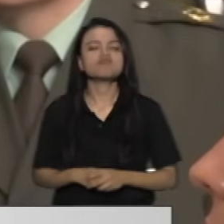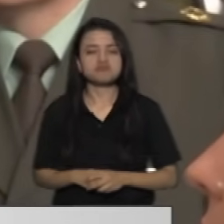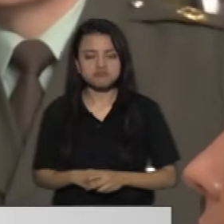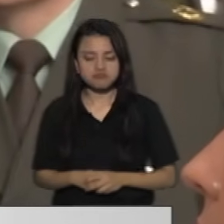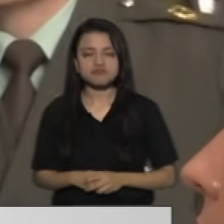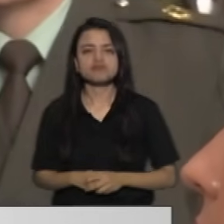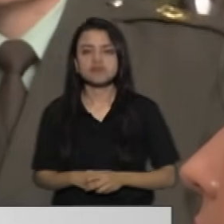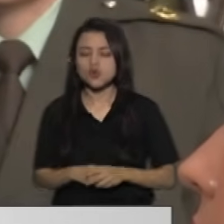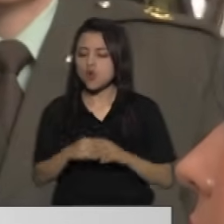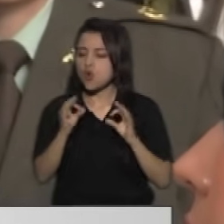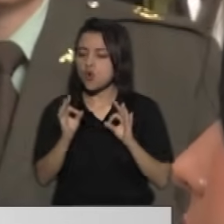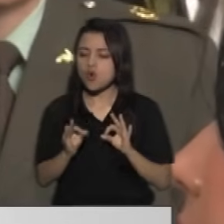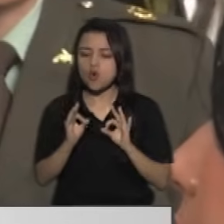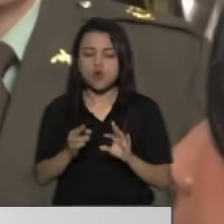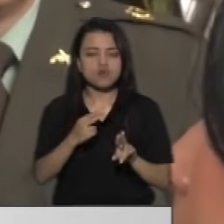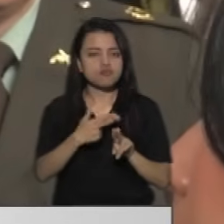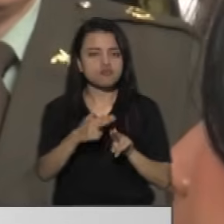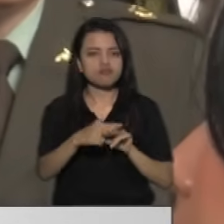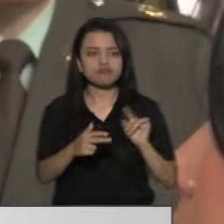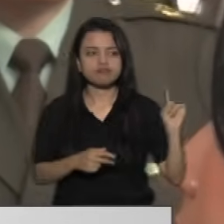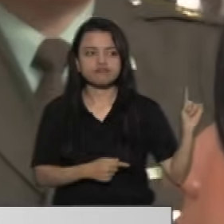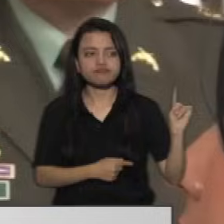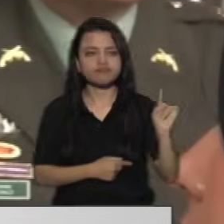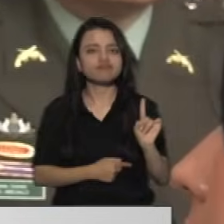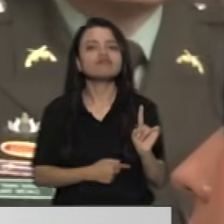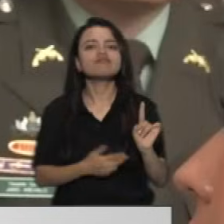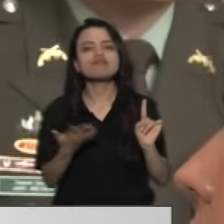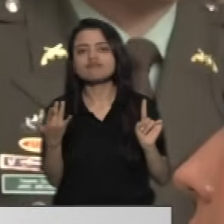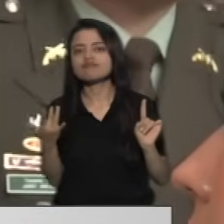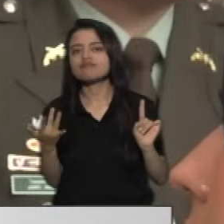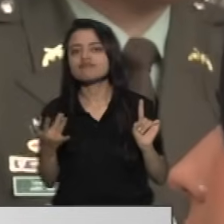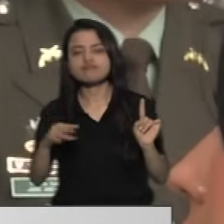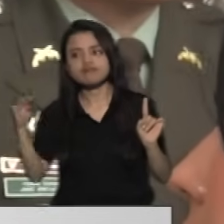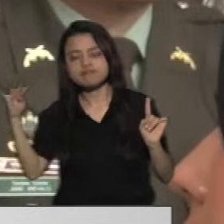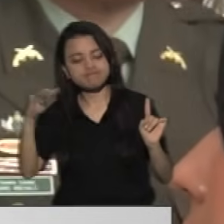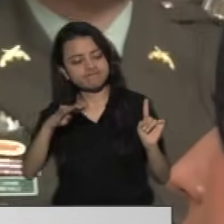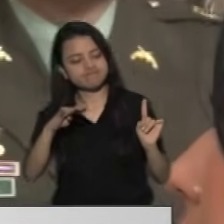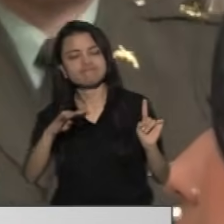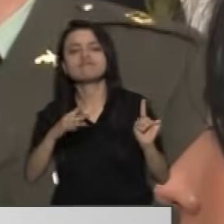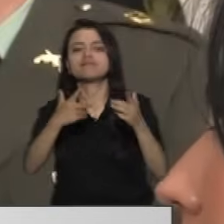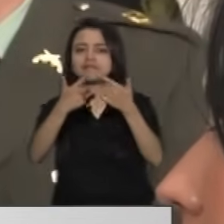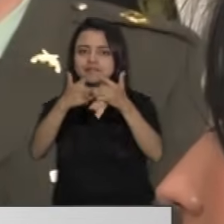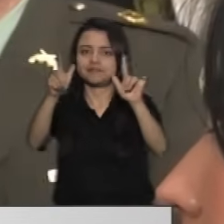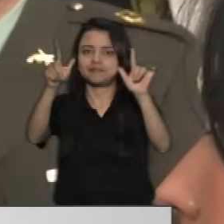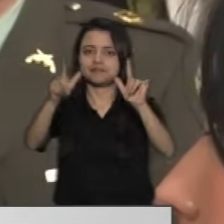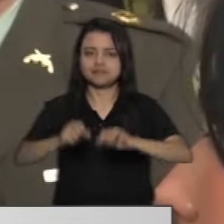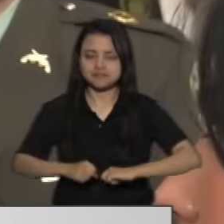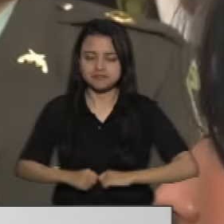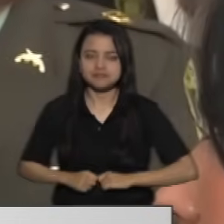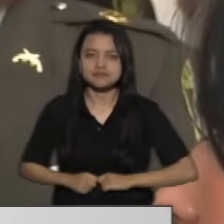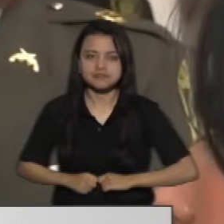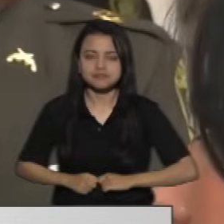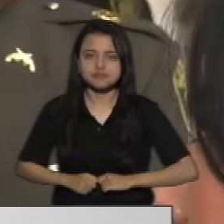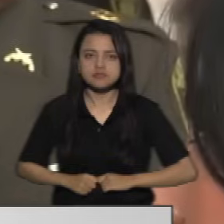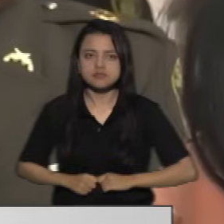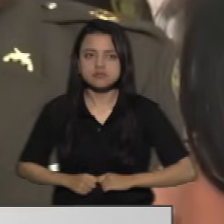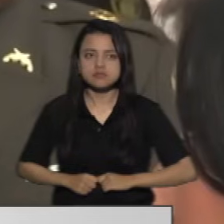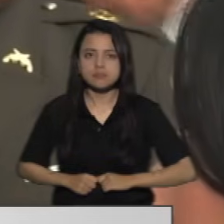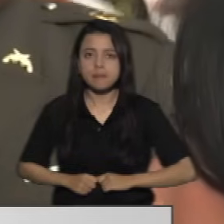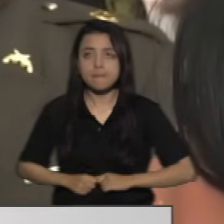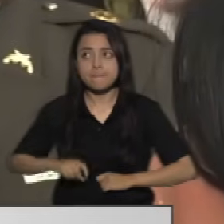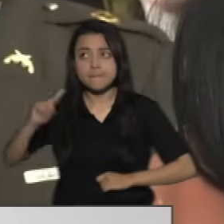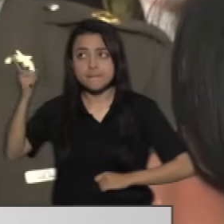cuanto antes, así que estamos a la expectativa de su liberación. La alegación del gobierno con el